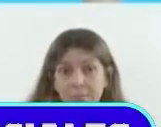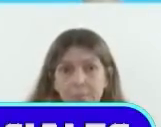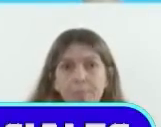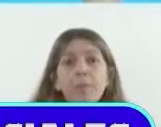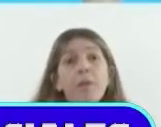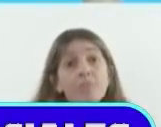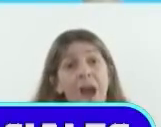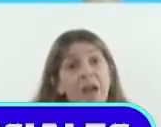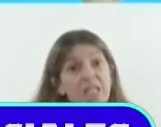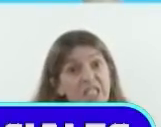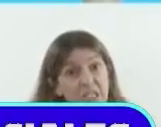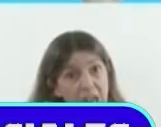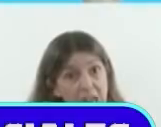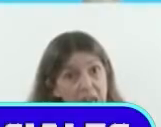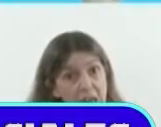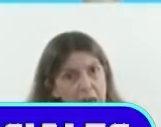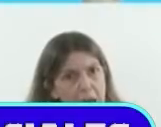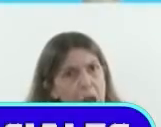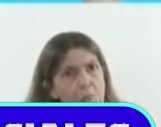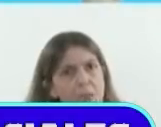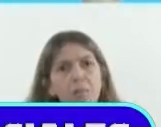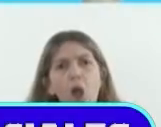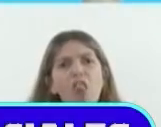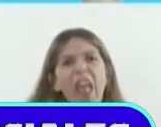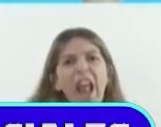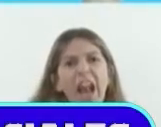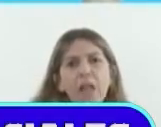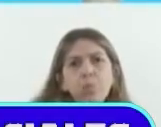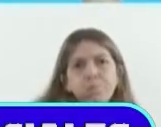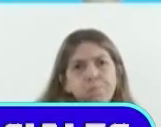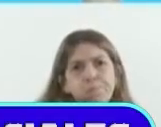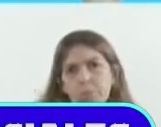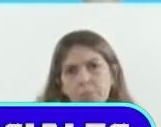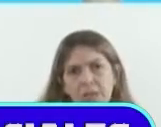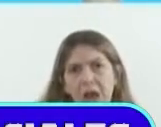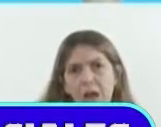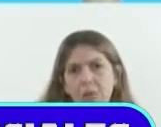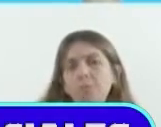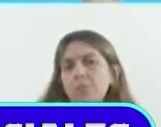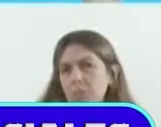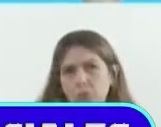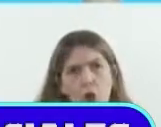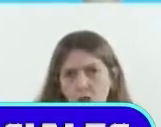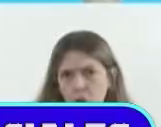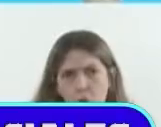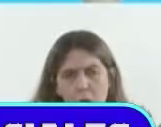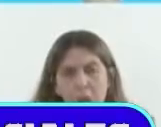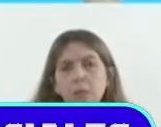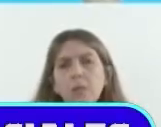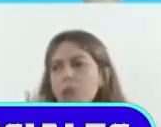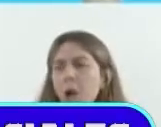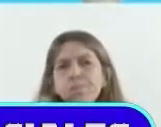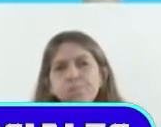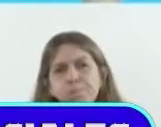Vamos a seguir adelante con el decreto que hemos puesto en marcha. Hemos hablado de coordinar